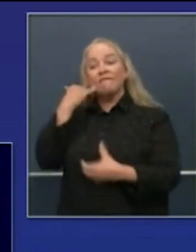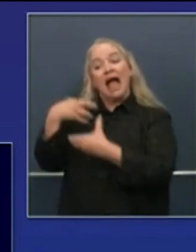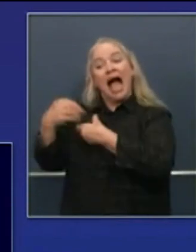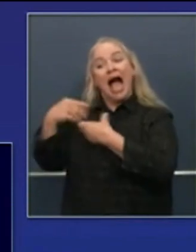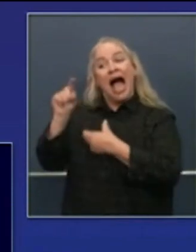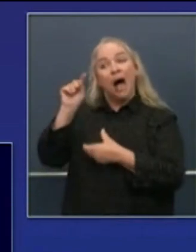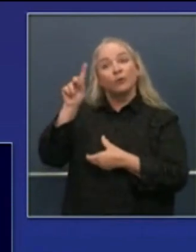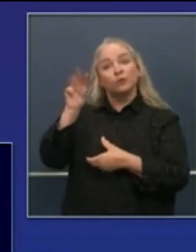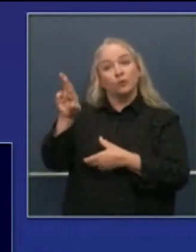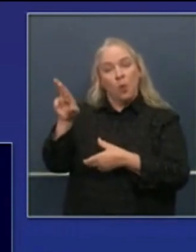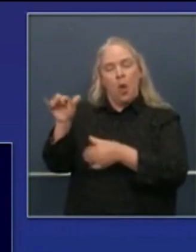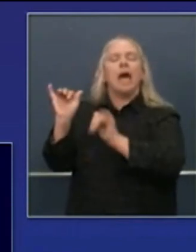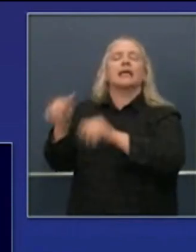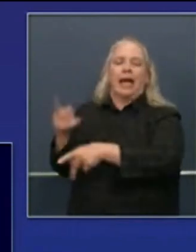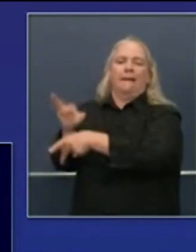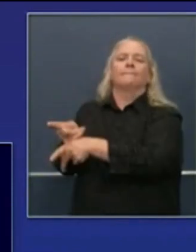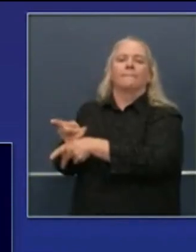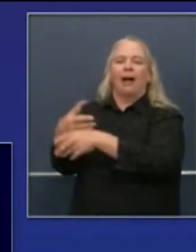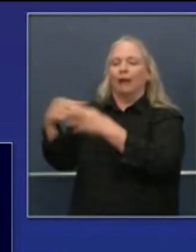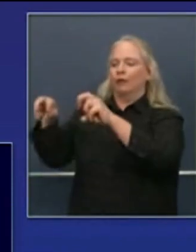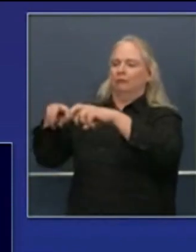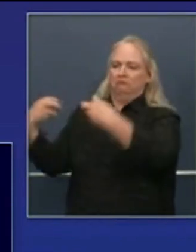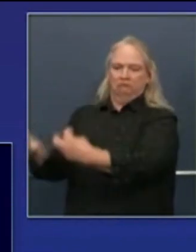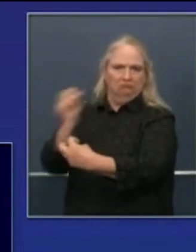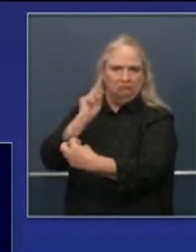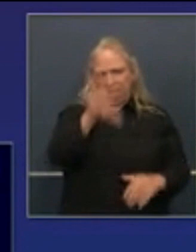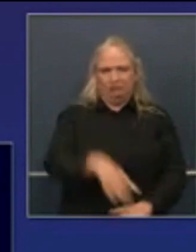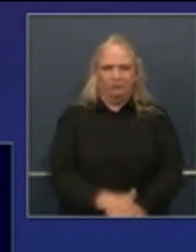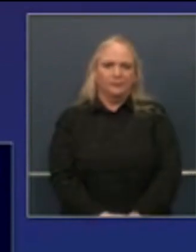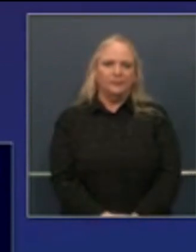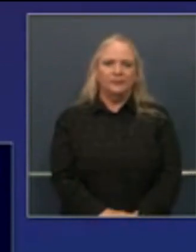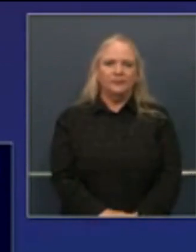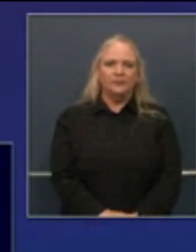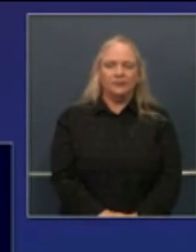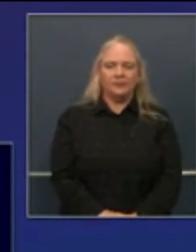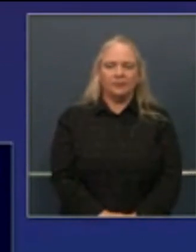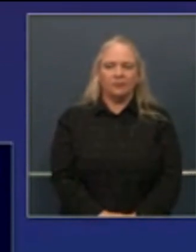se realizan al interior de negocios y trasladarlos hacia afuera.